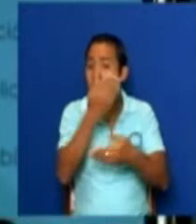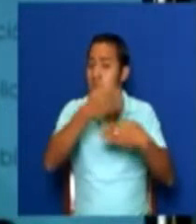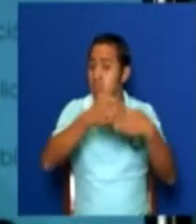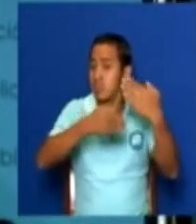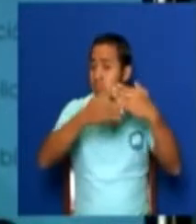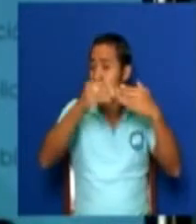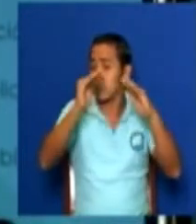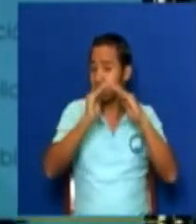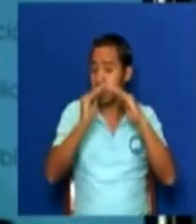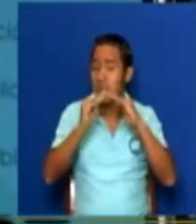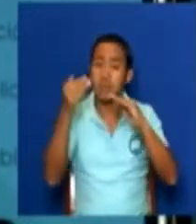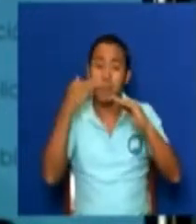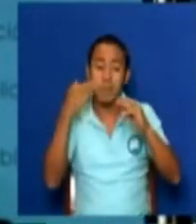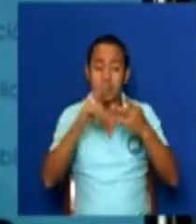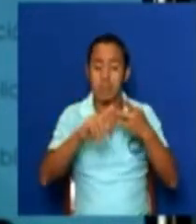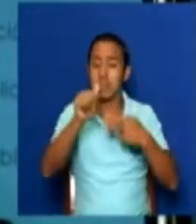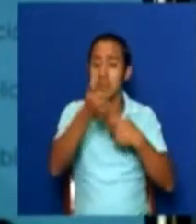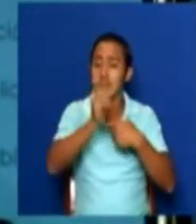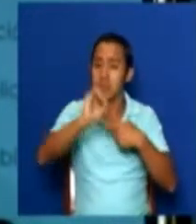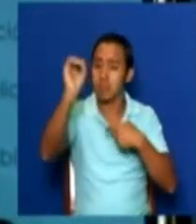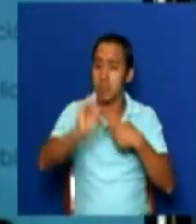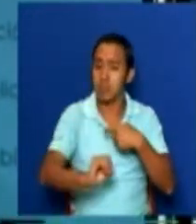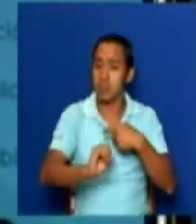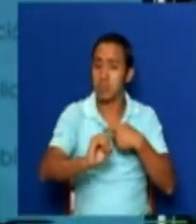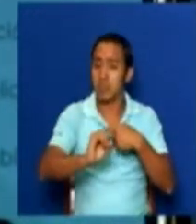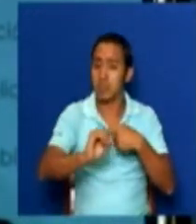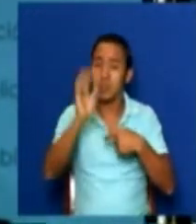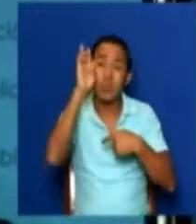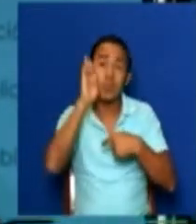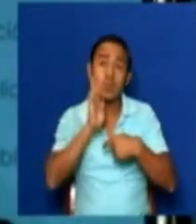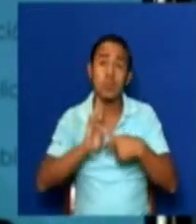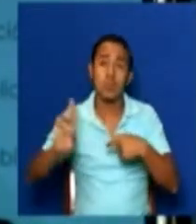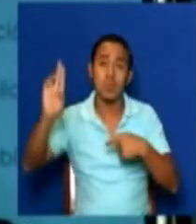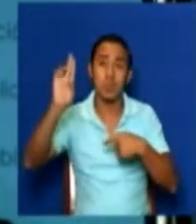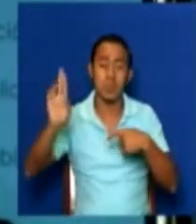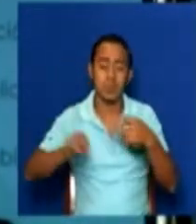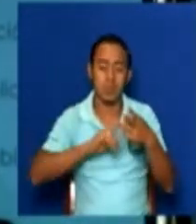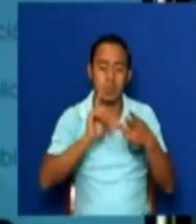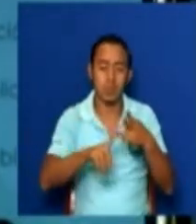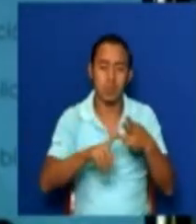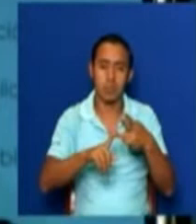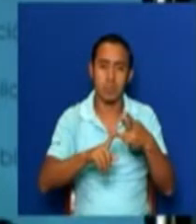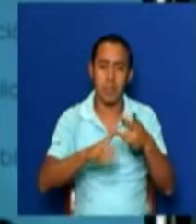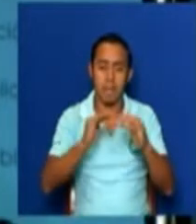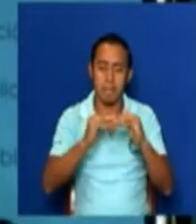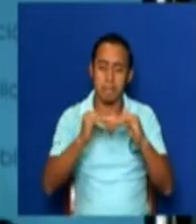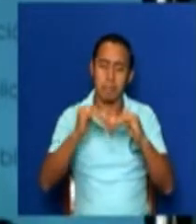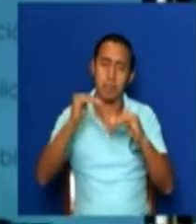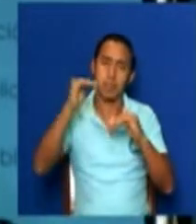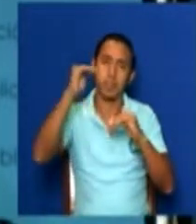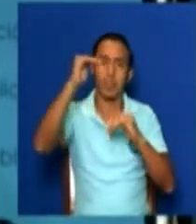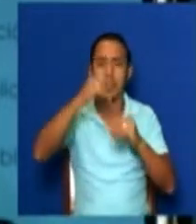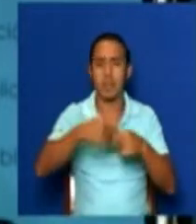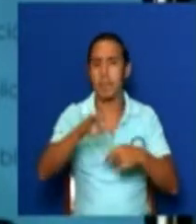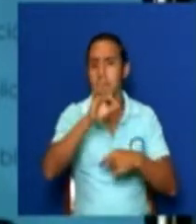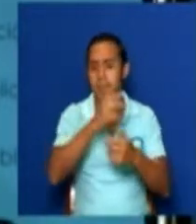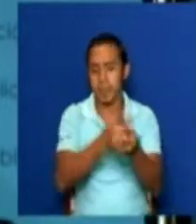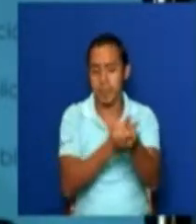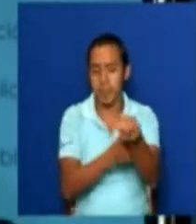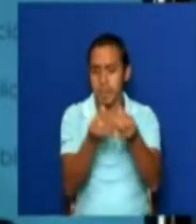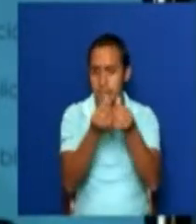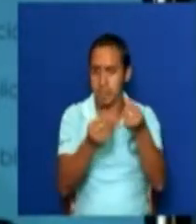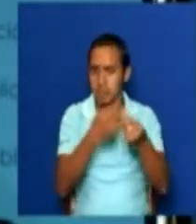maternas, se asigna el 6% a las universidades, se ha incrementado el presupuesto del